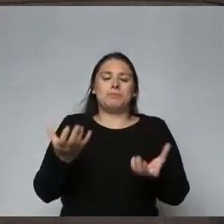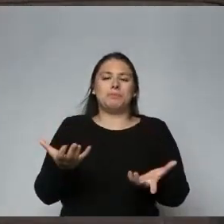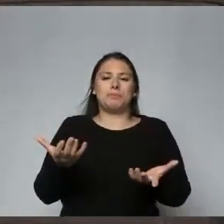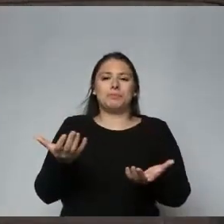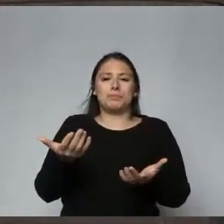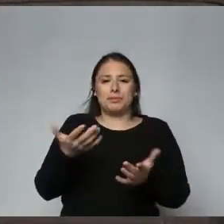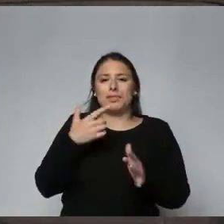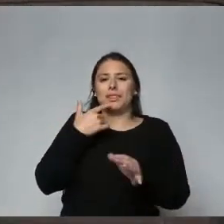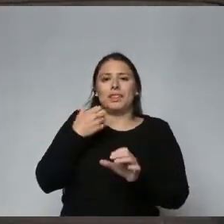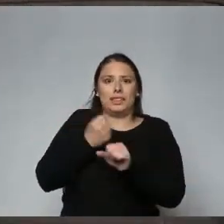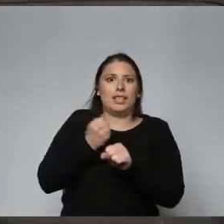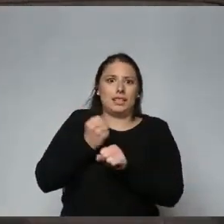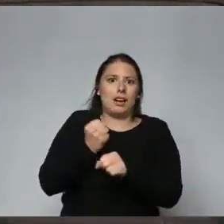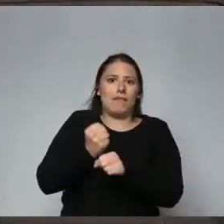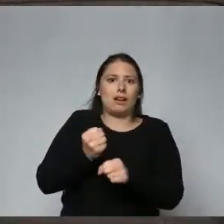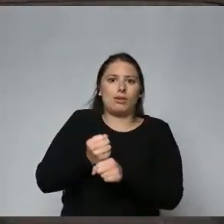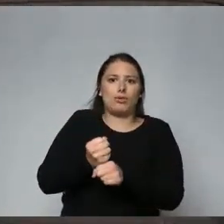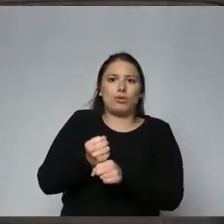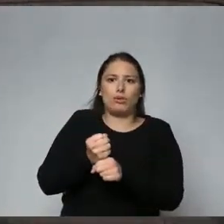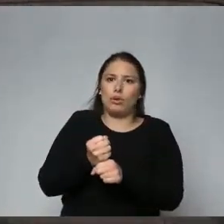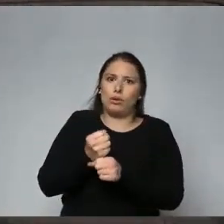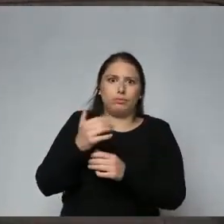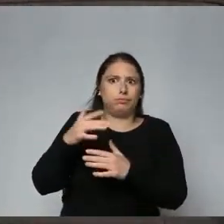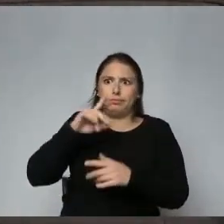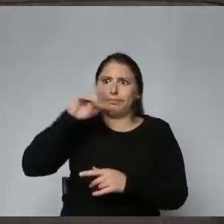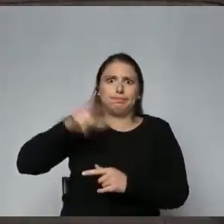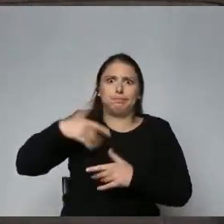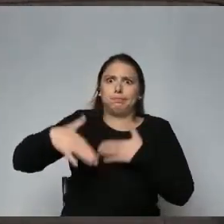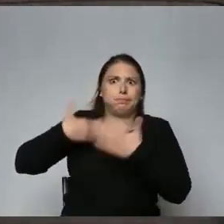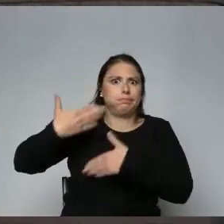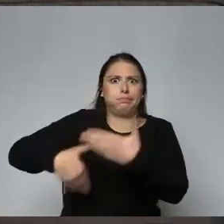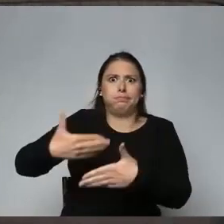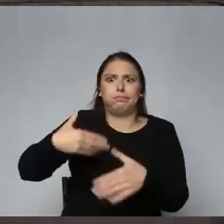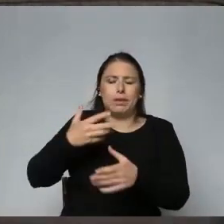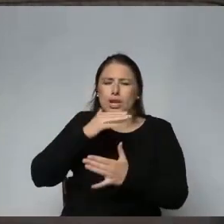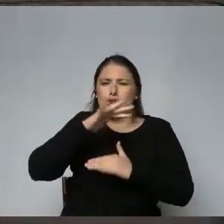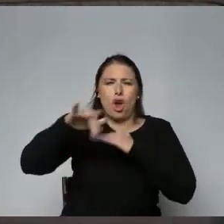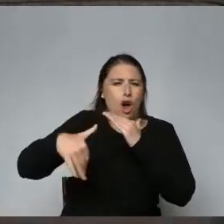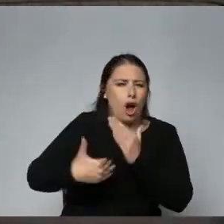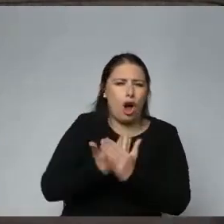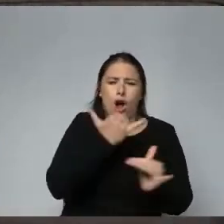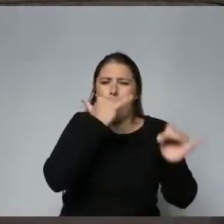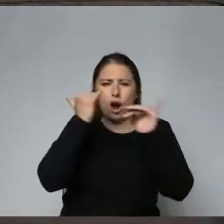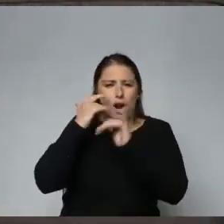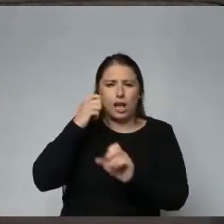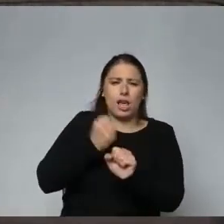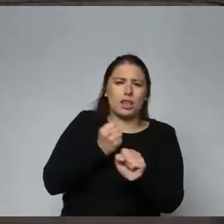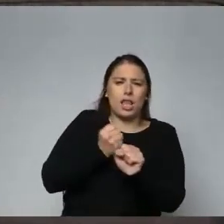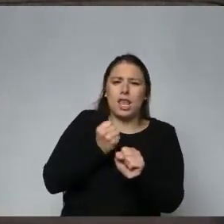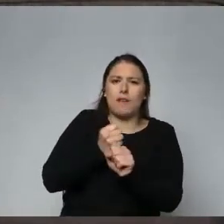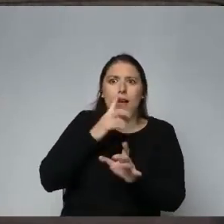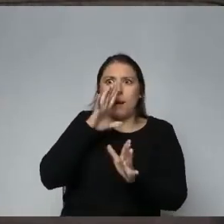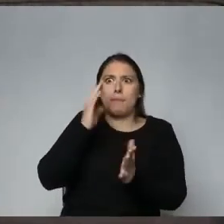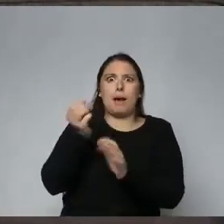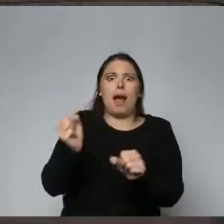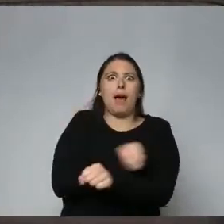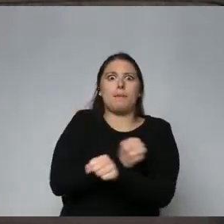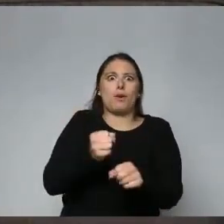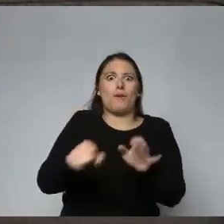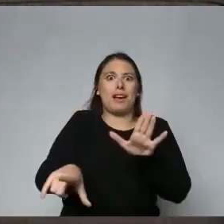que se trabajó así a todo vapor, día y noche, para poder aprobar esa ley,